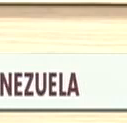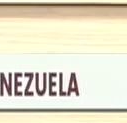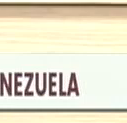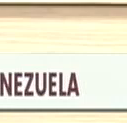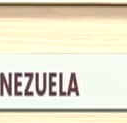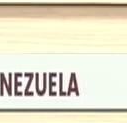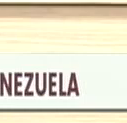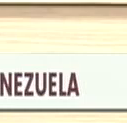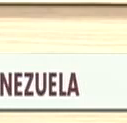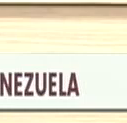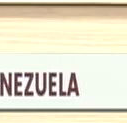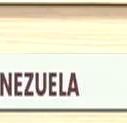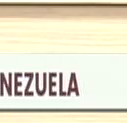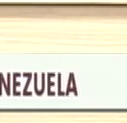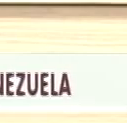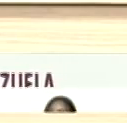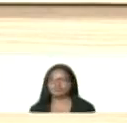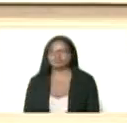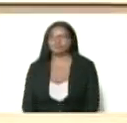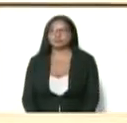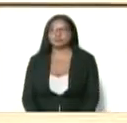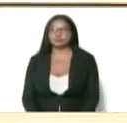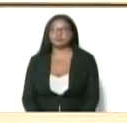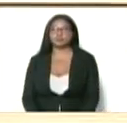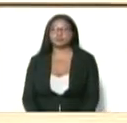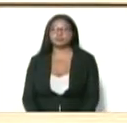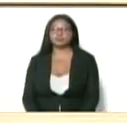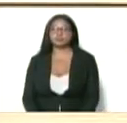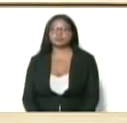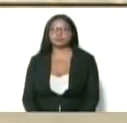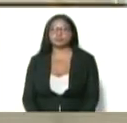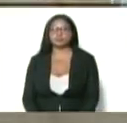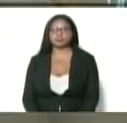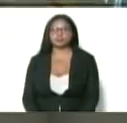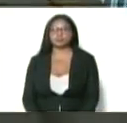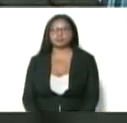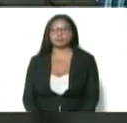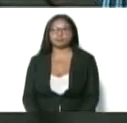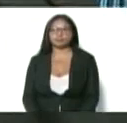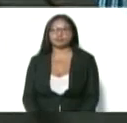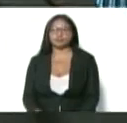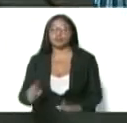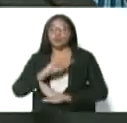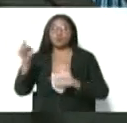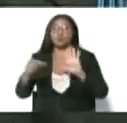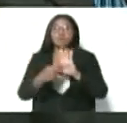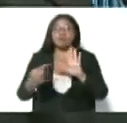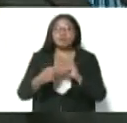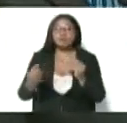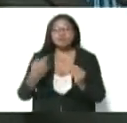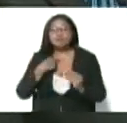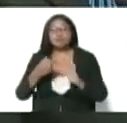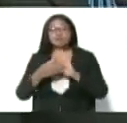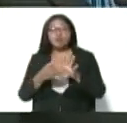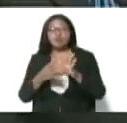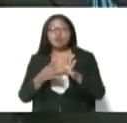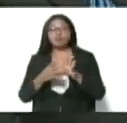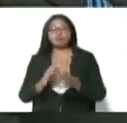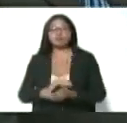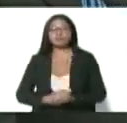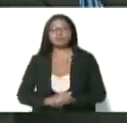venezuela ha dado un pronunciamiento contundente total con pruebas en las manos